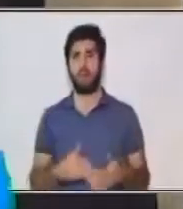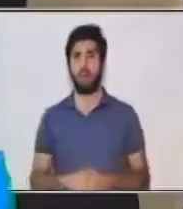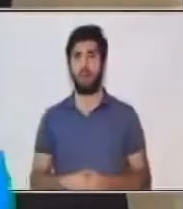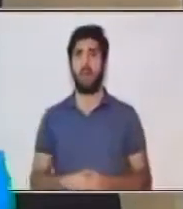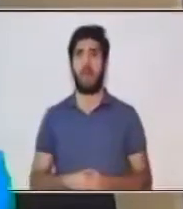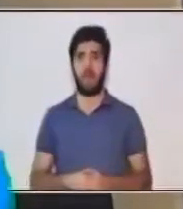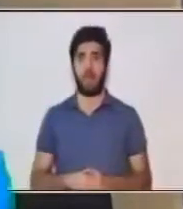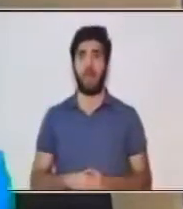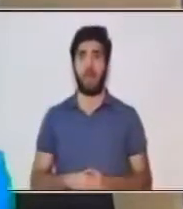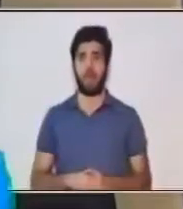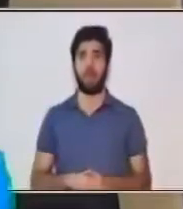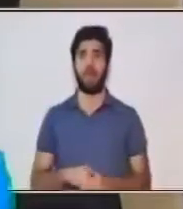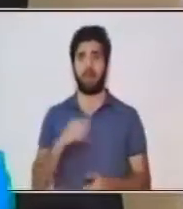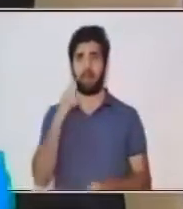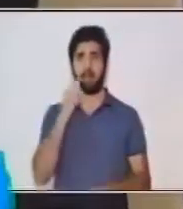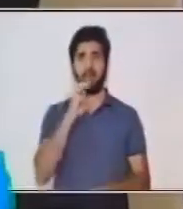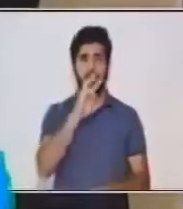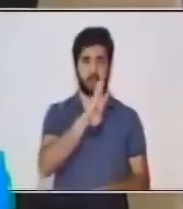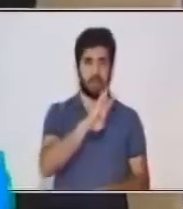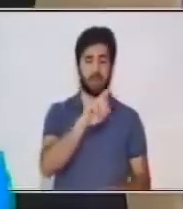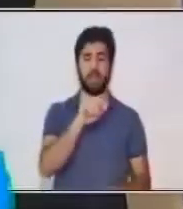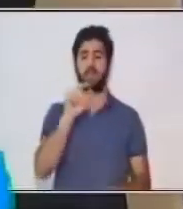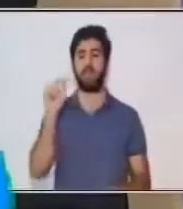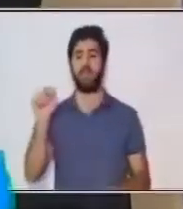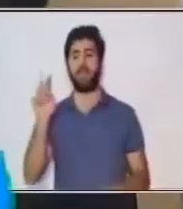3 y 2.